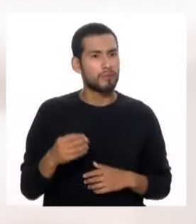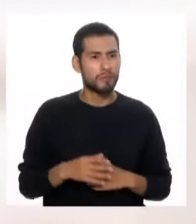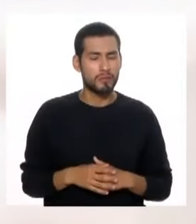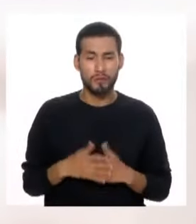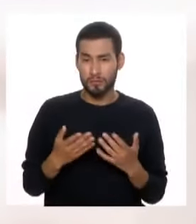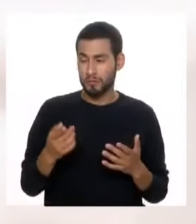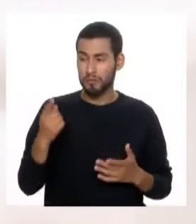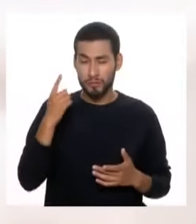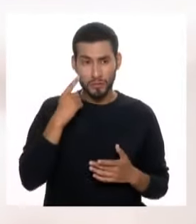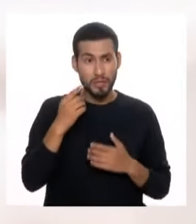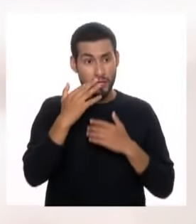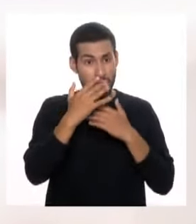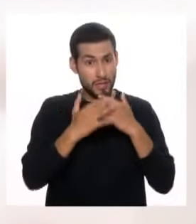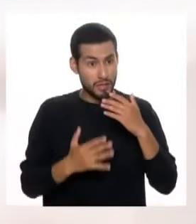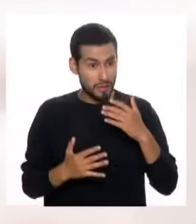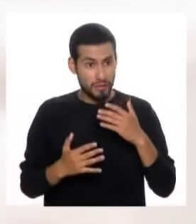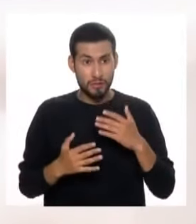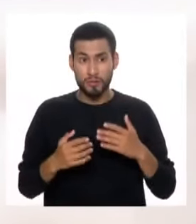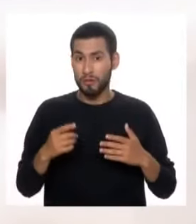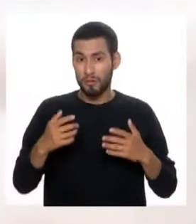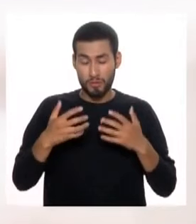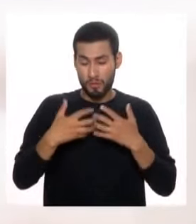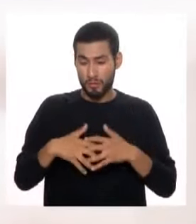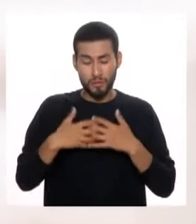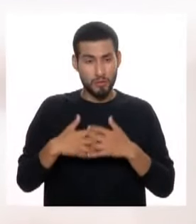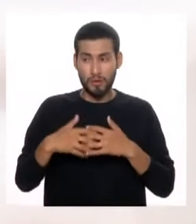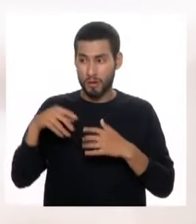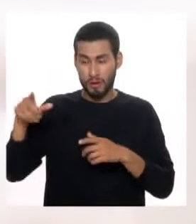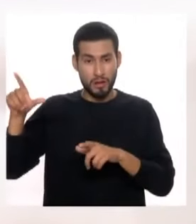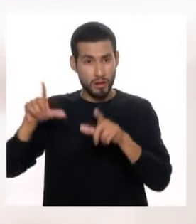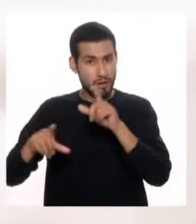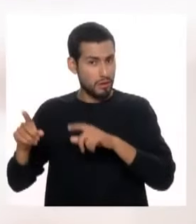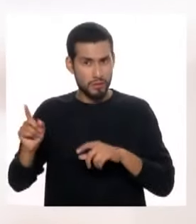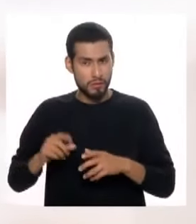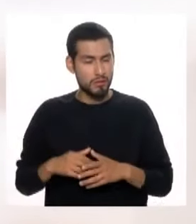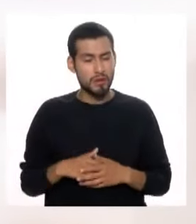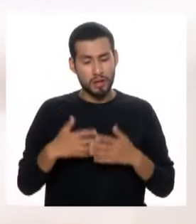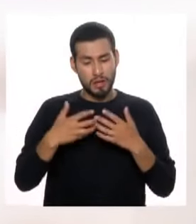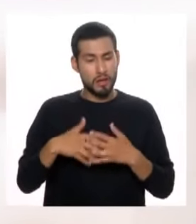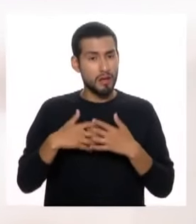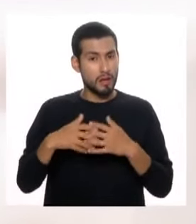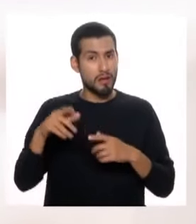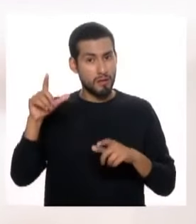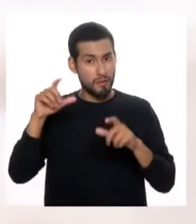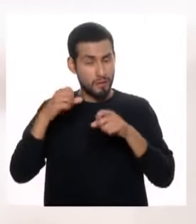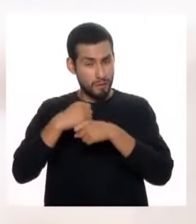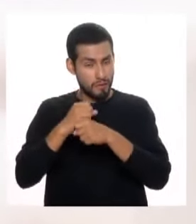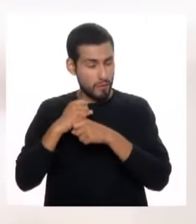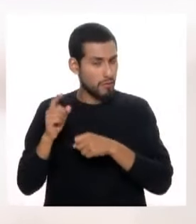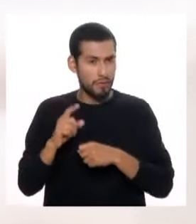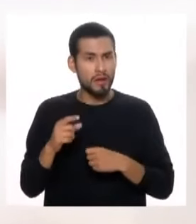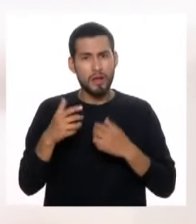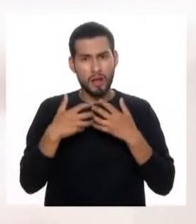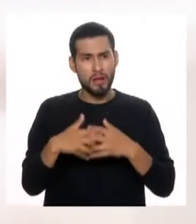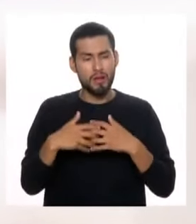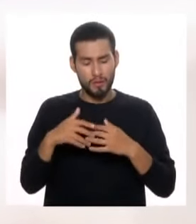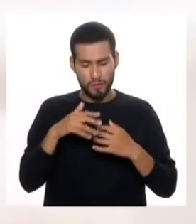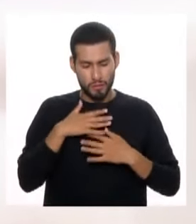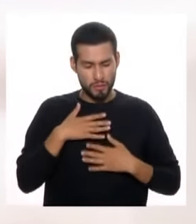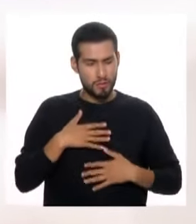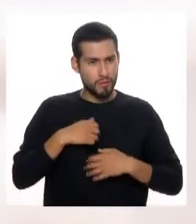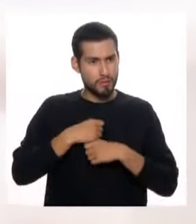acabamos de escuchar, la sangre no se fabrica en laboratorio, no se fabrica artificialmente. Se genera en el